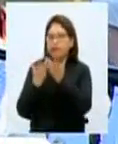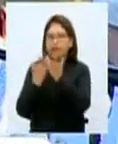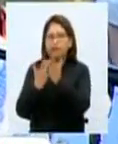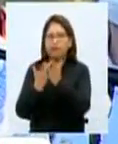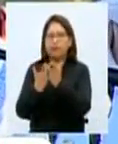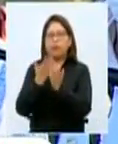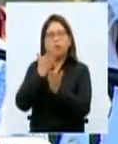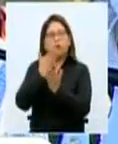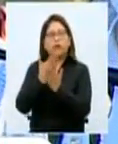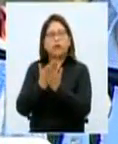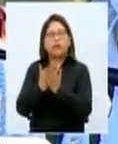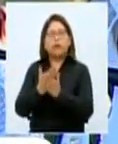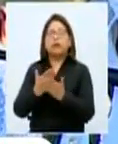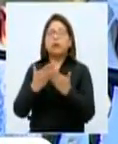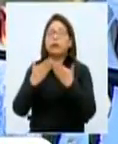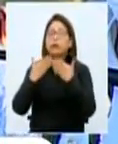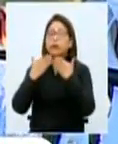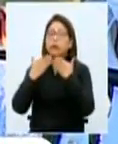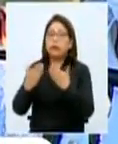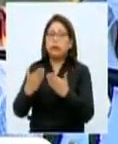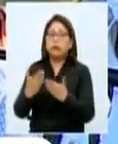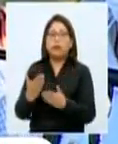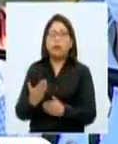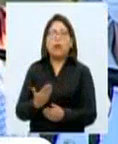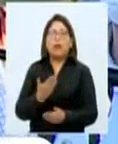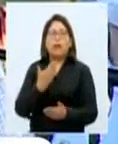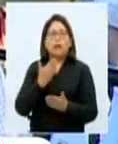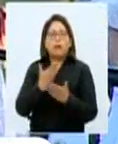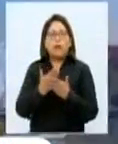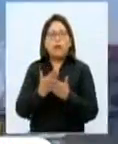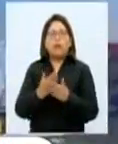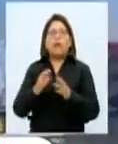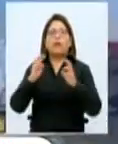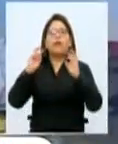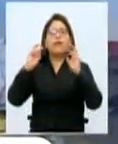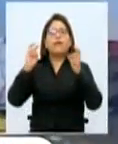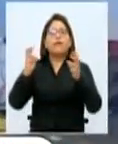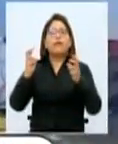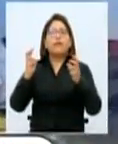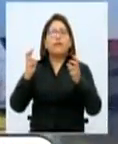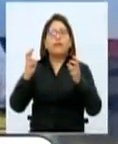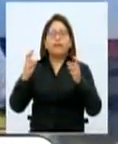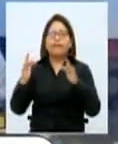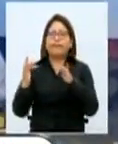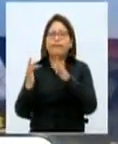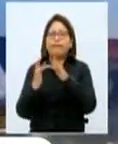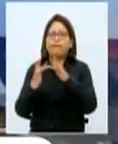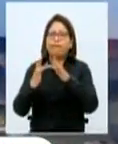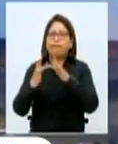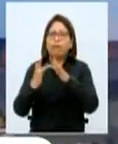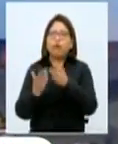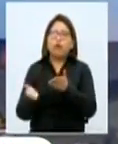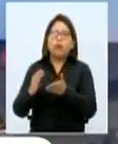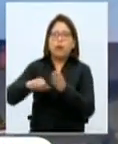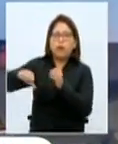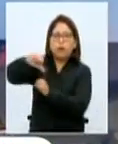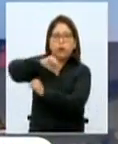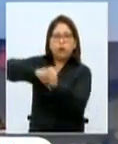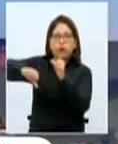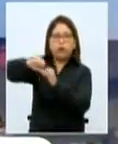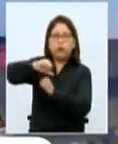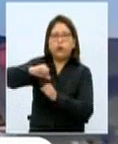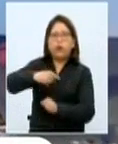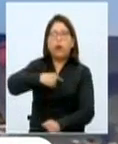Gracias a la reanudación de nuestras relaciones con la República Popular China, en